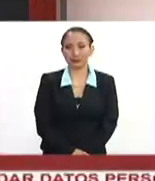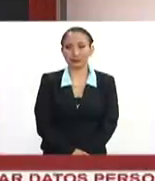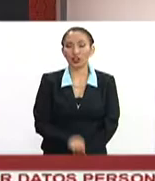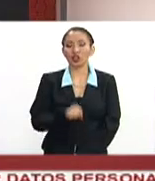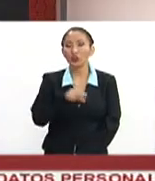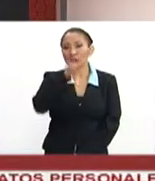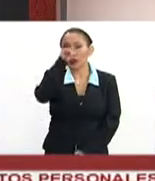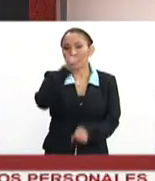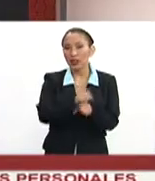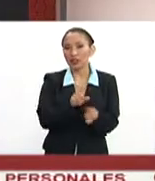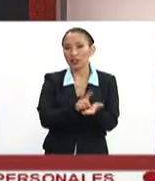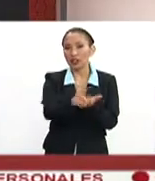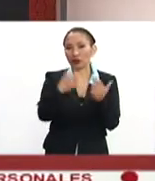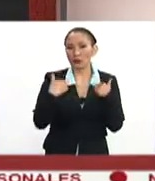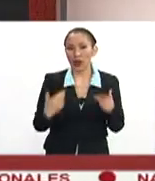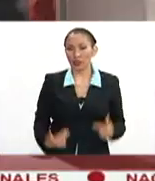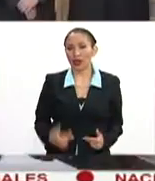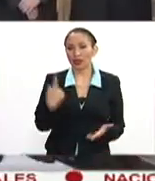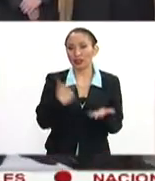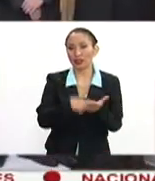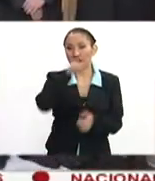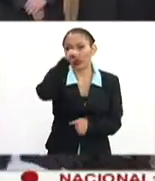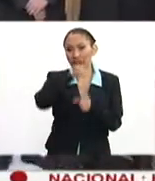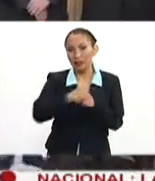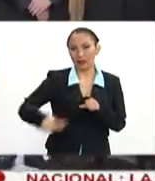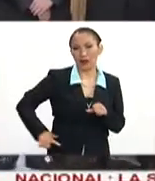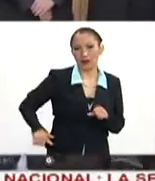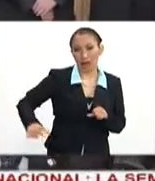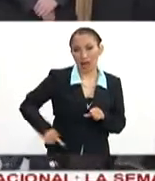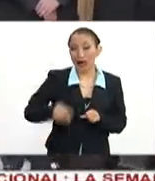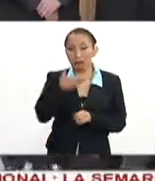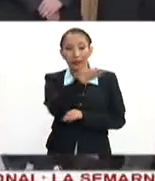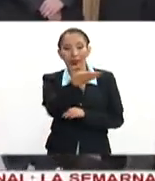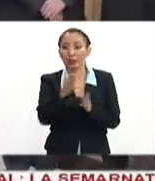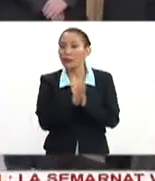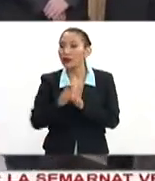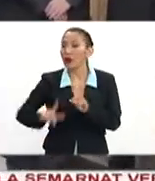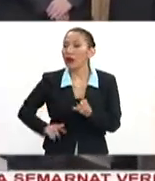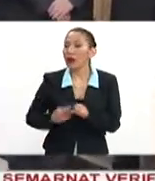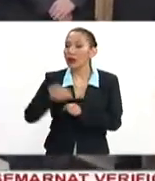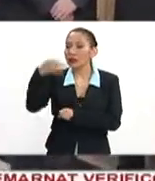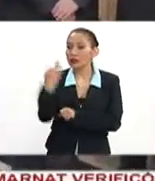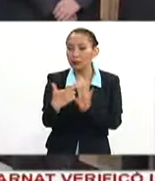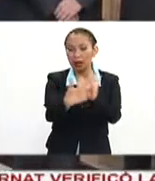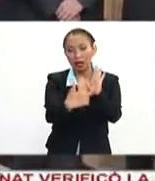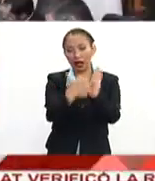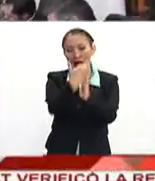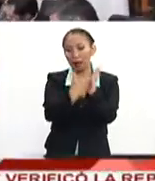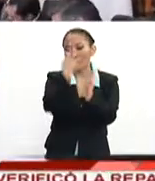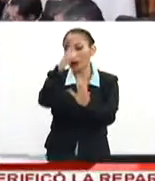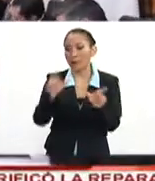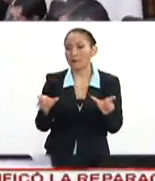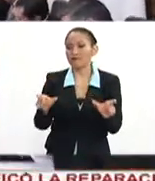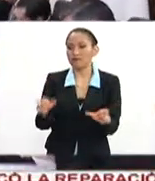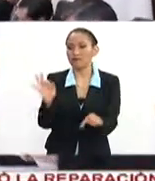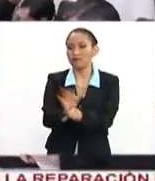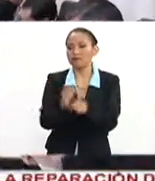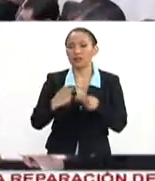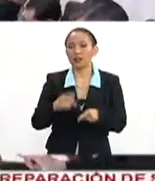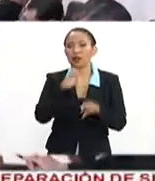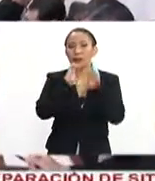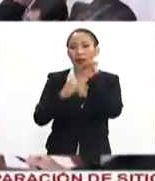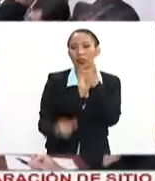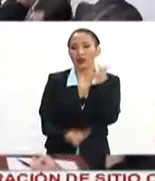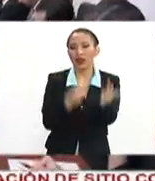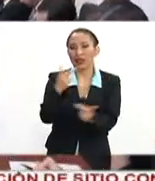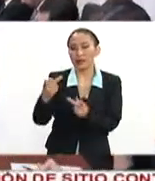El subsecretario de Derechos Humanos de la Secretaría de Gobernación, Roberto Campa, pidió a los gobernadores que aprueben el protocolo para la protección de periodistas y